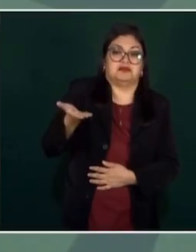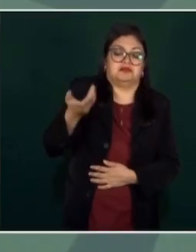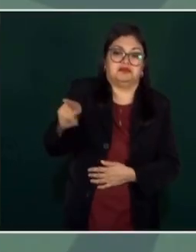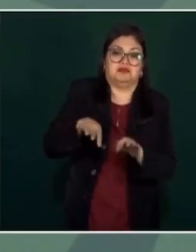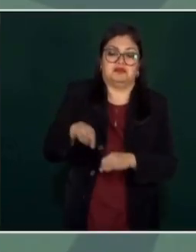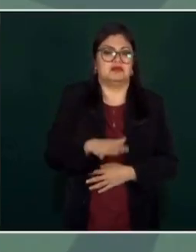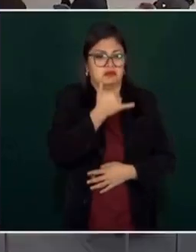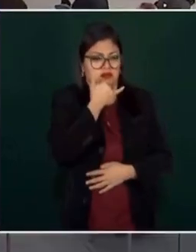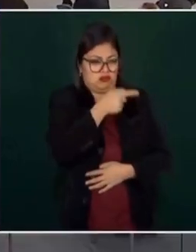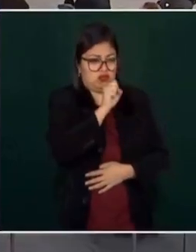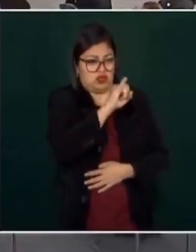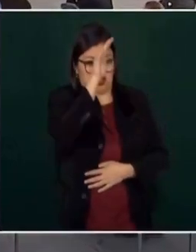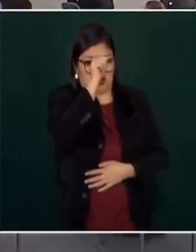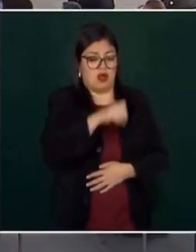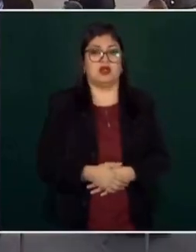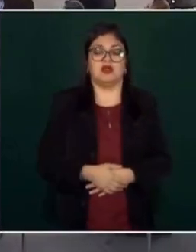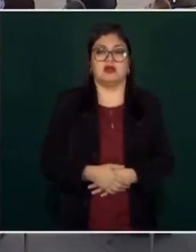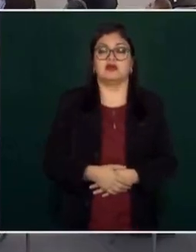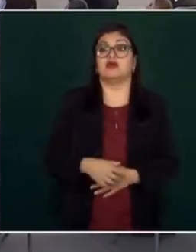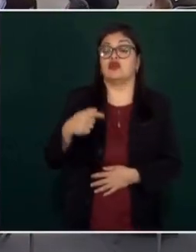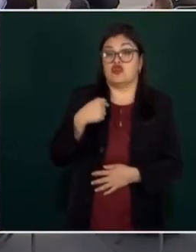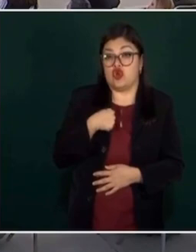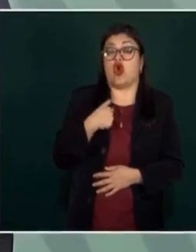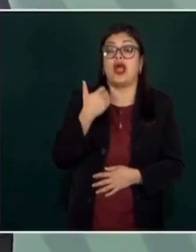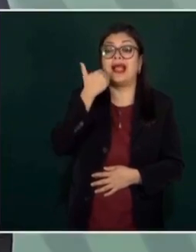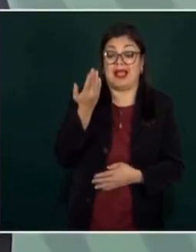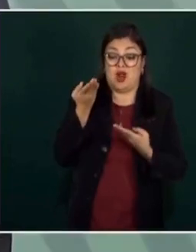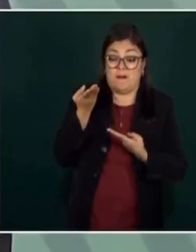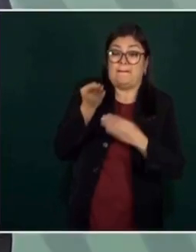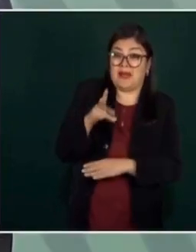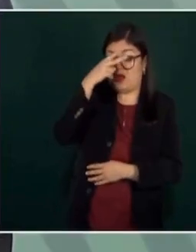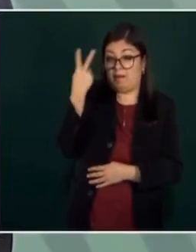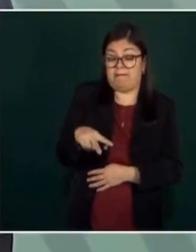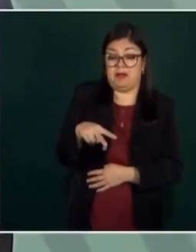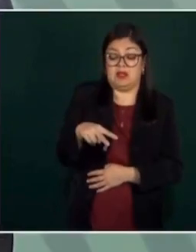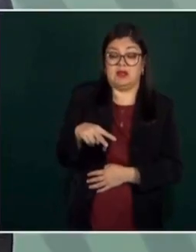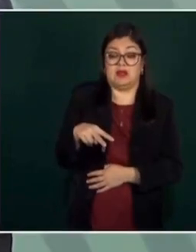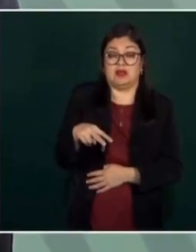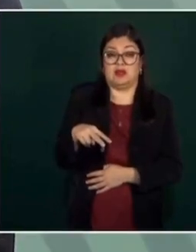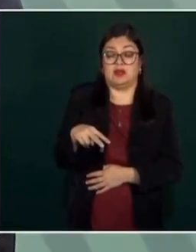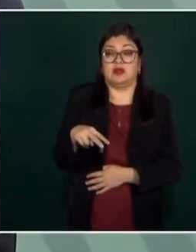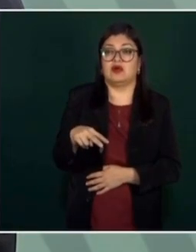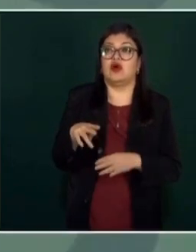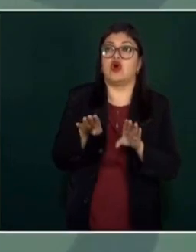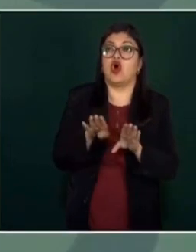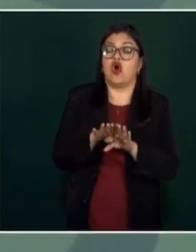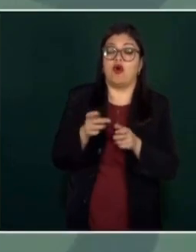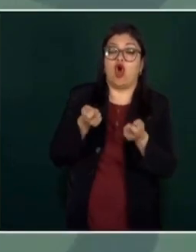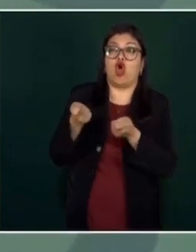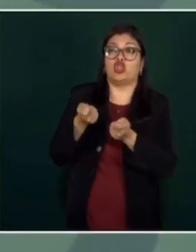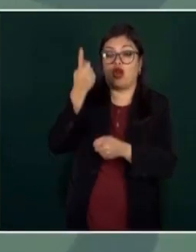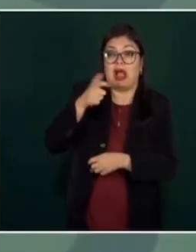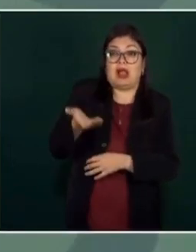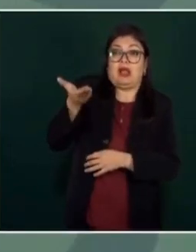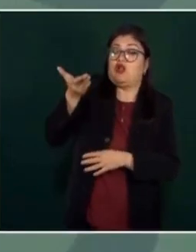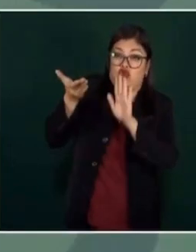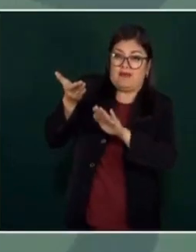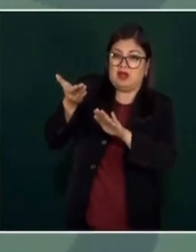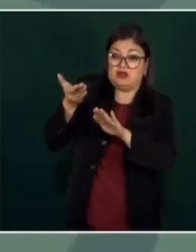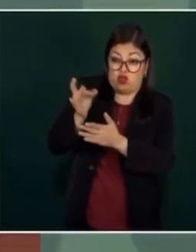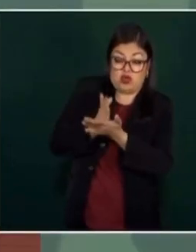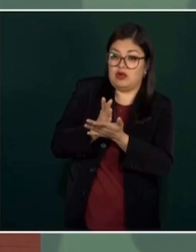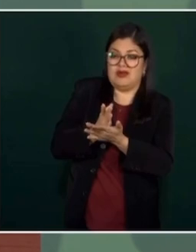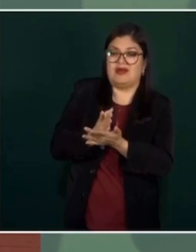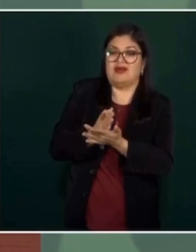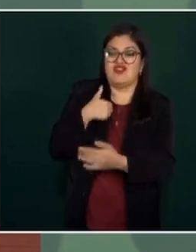vista, ¿no? ¿Lo comparte? Yo quisiera que el Banco de México no solo se ocupara del control de inflación, sino también que pensaran en